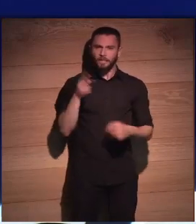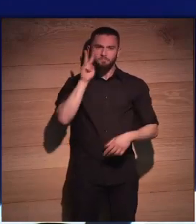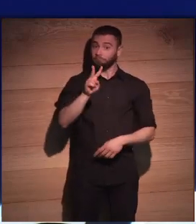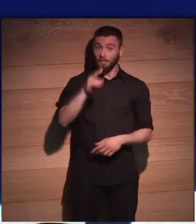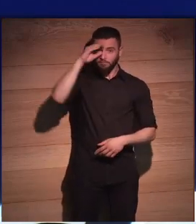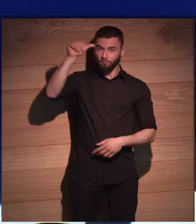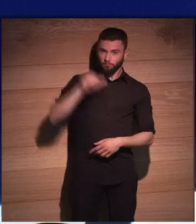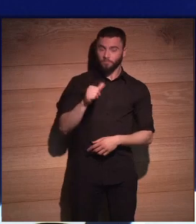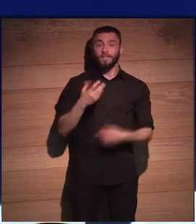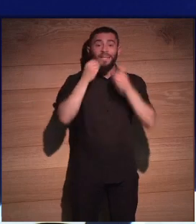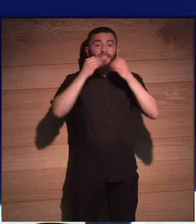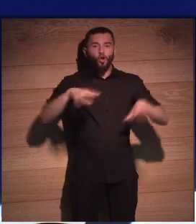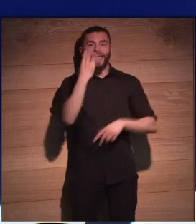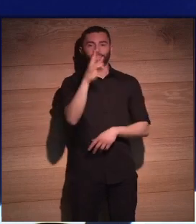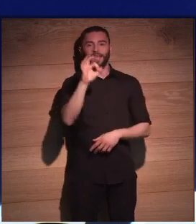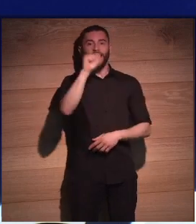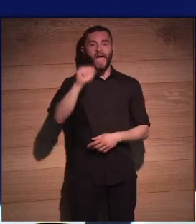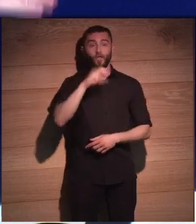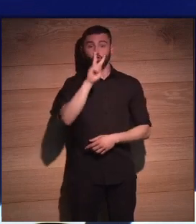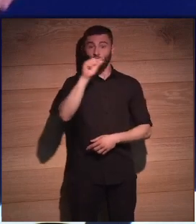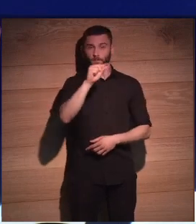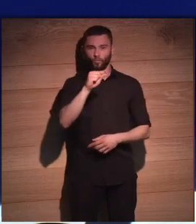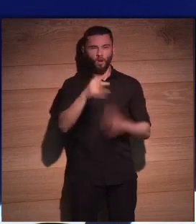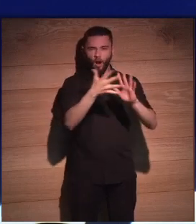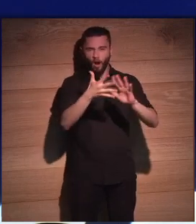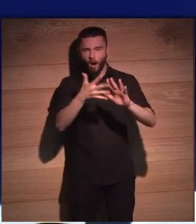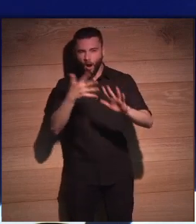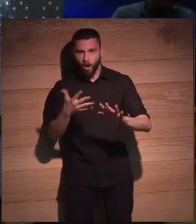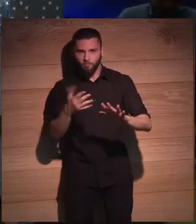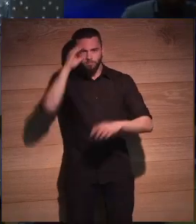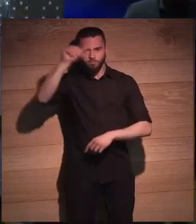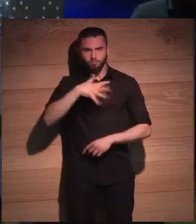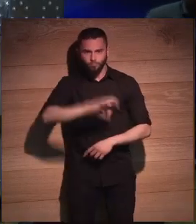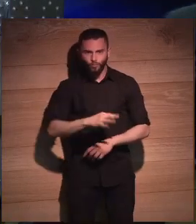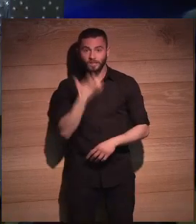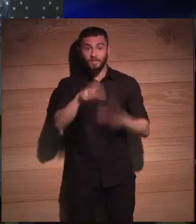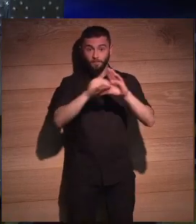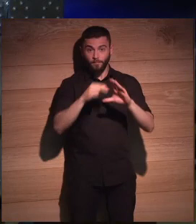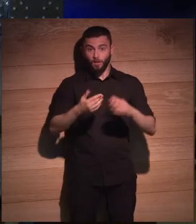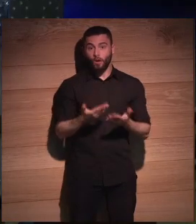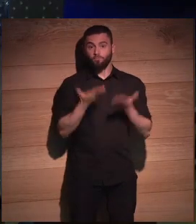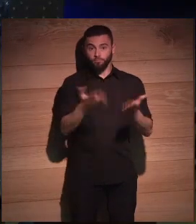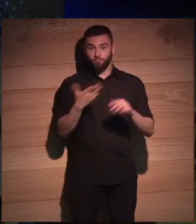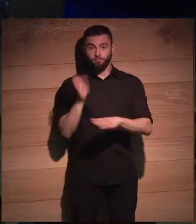va a hacer en la historia de los 30 años en esos 2 minutos a toda velocidad, ¿vale? Si podéis poner el vídeo, por favor.